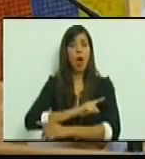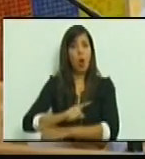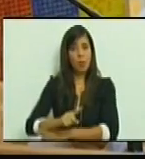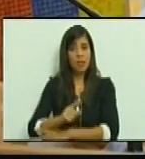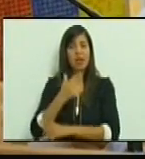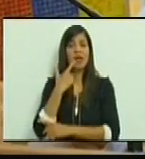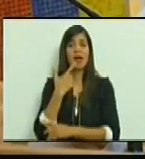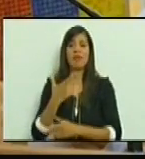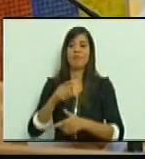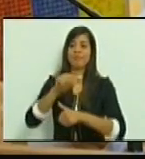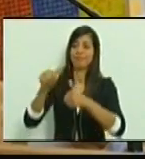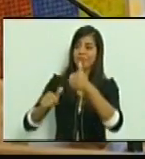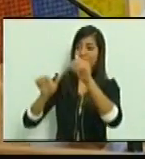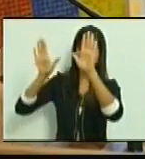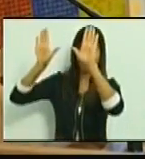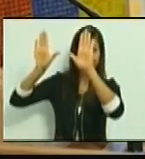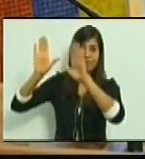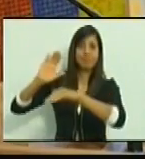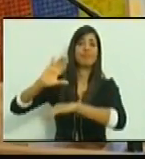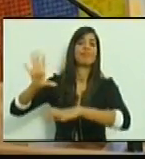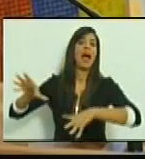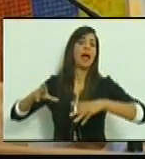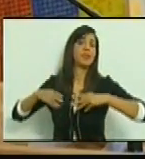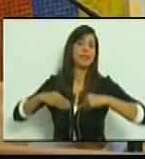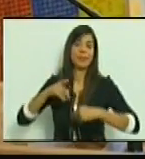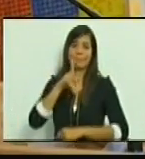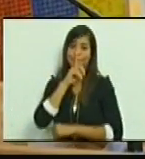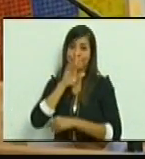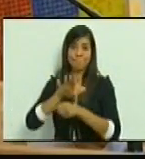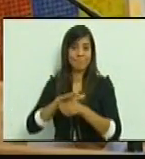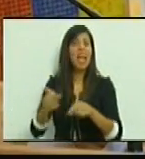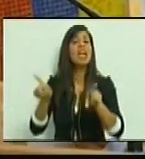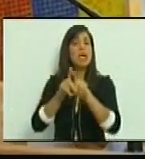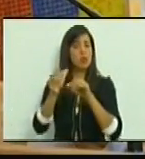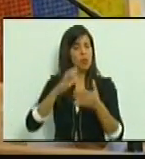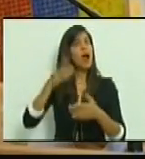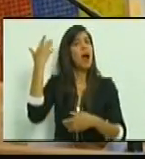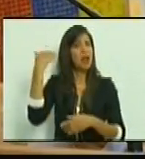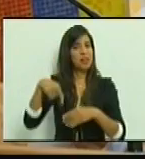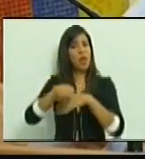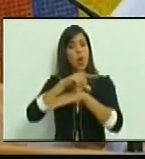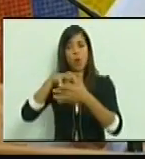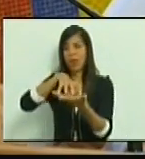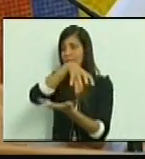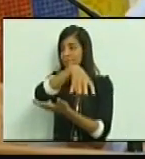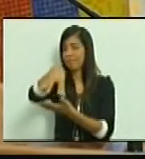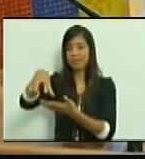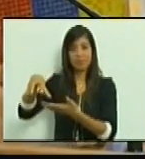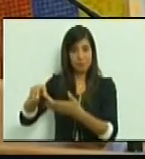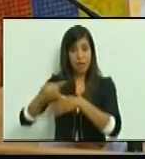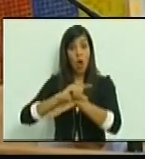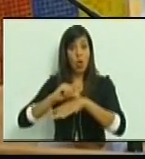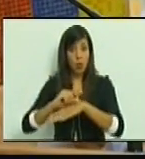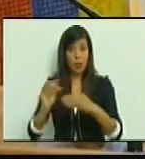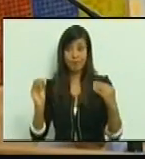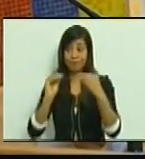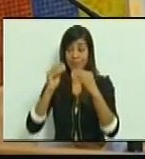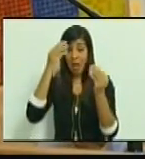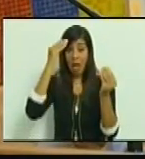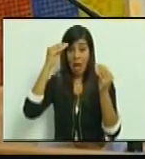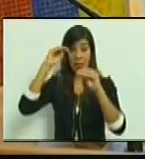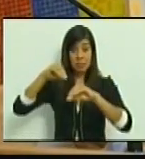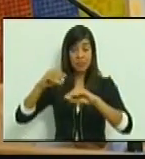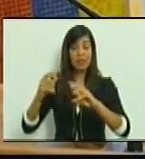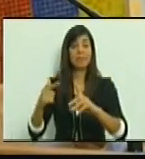de subordinarse a este poder, como se ha venido sucediendo con el resto de los poderes públicos nacionales. Expresó el constituyente